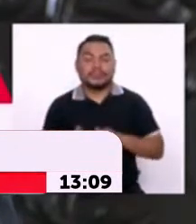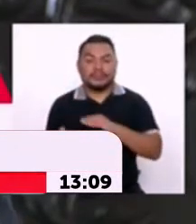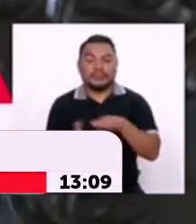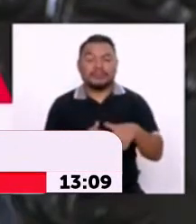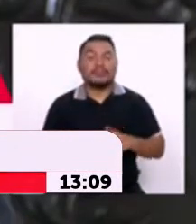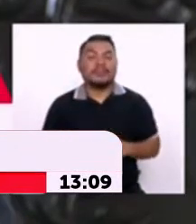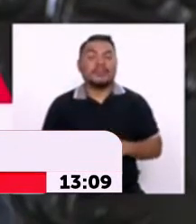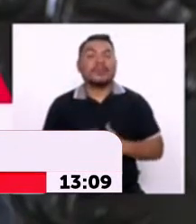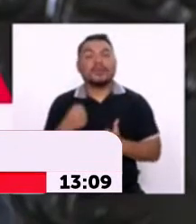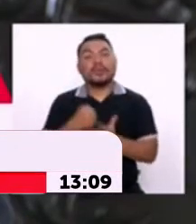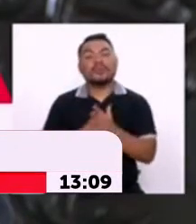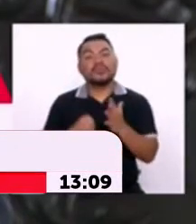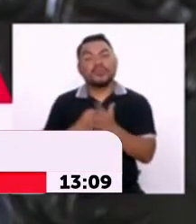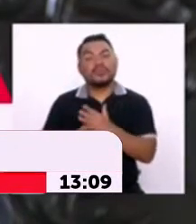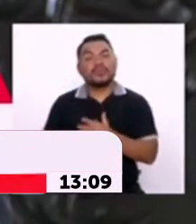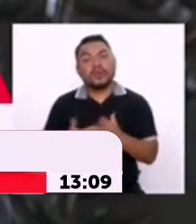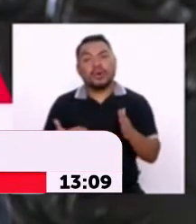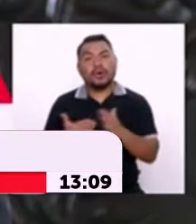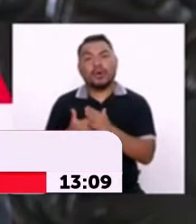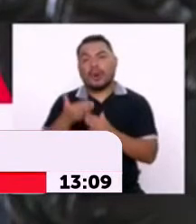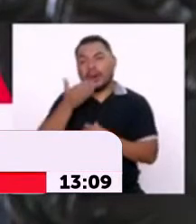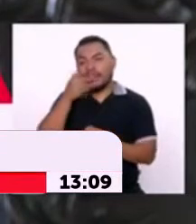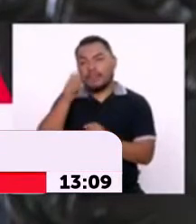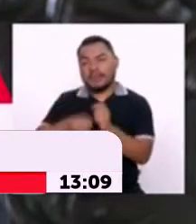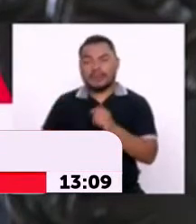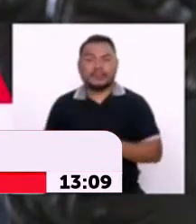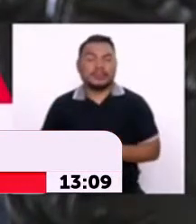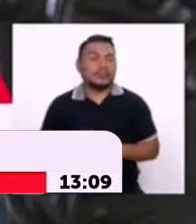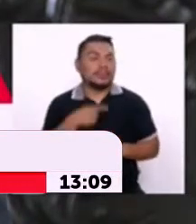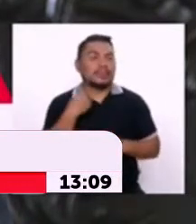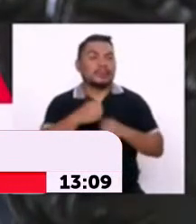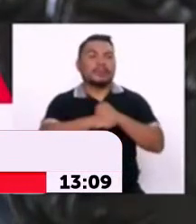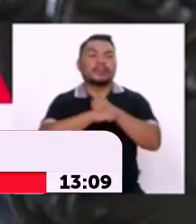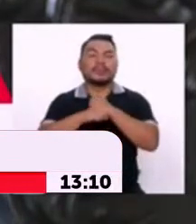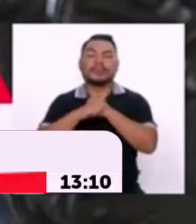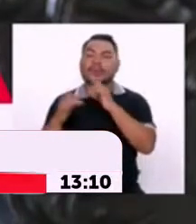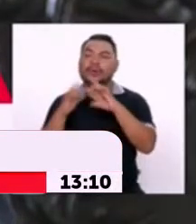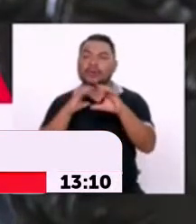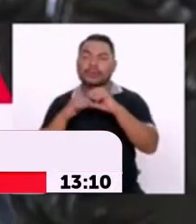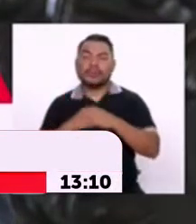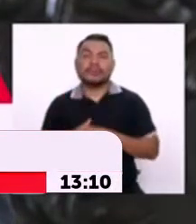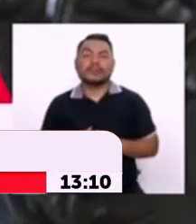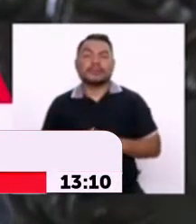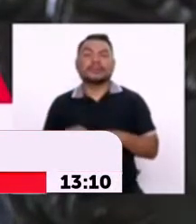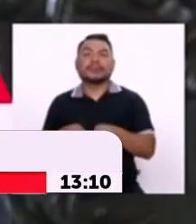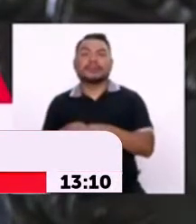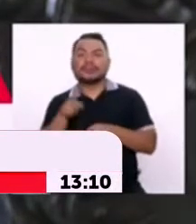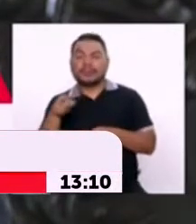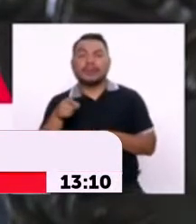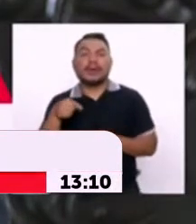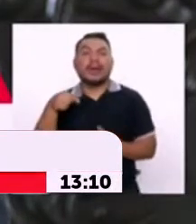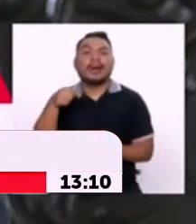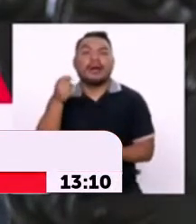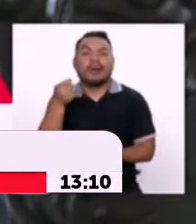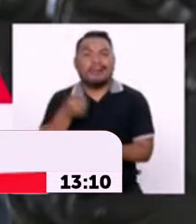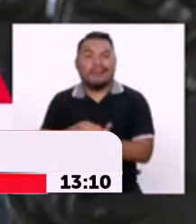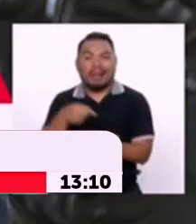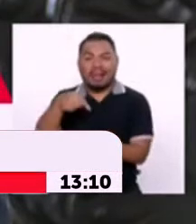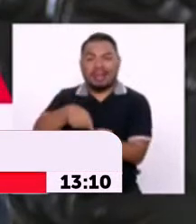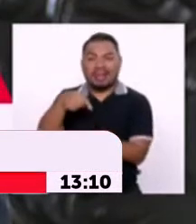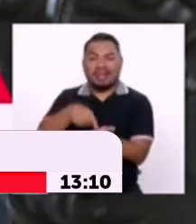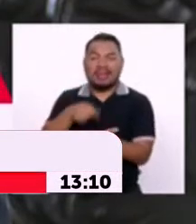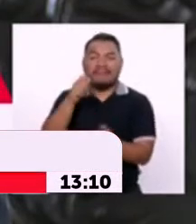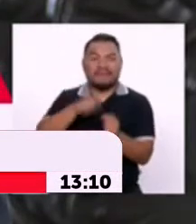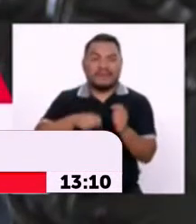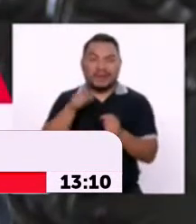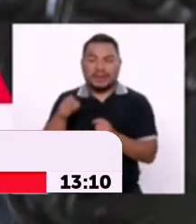Lucha contra la extorsión. Campaña comunicacional, el préstamo gota a gota es un